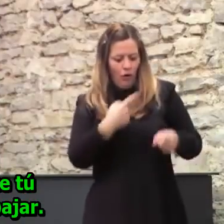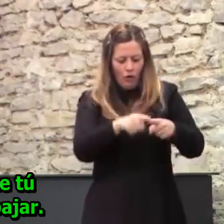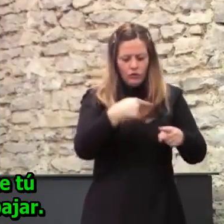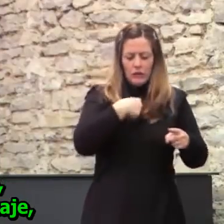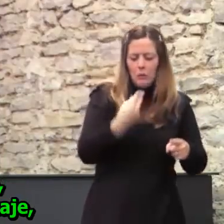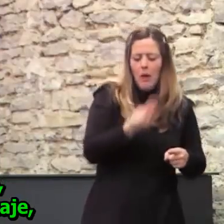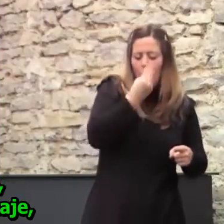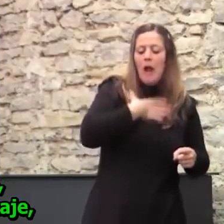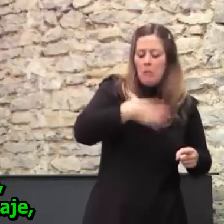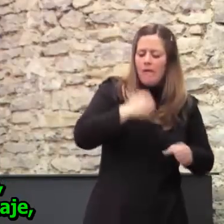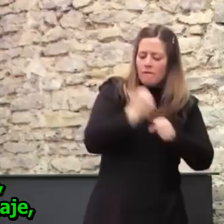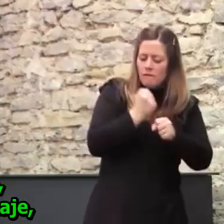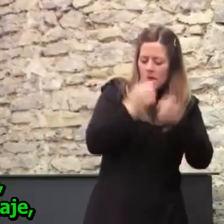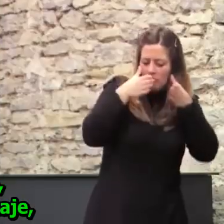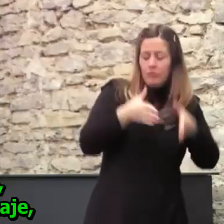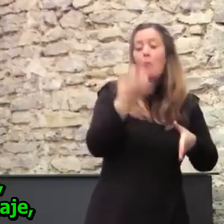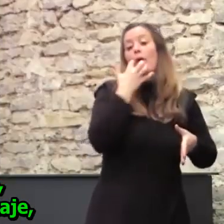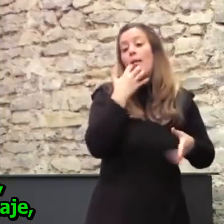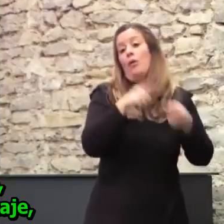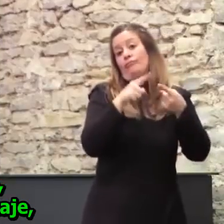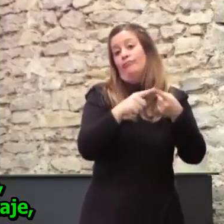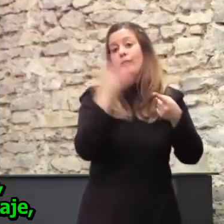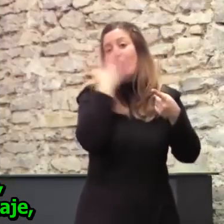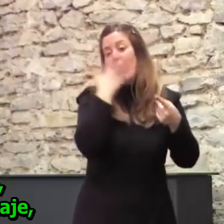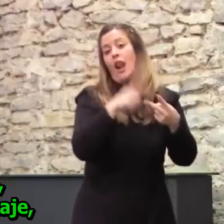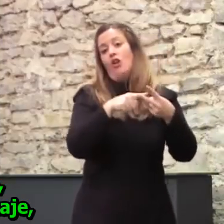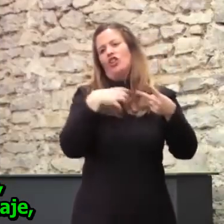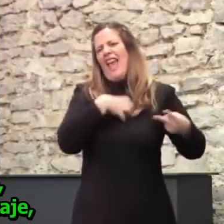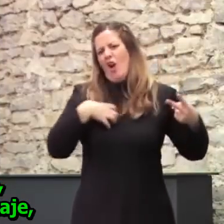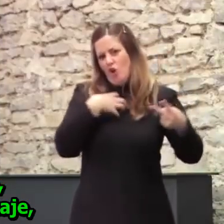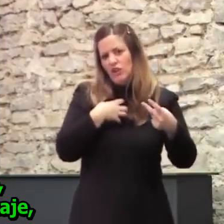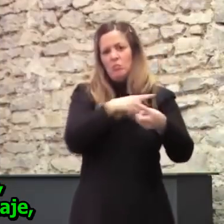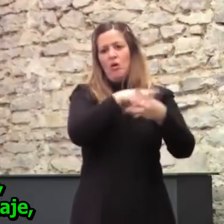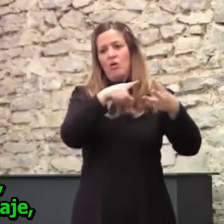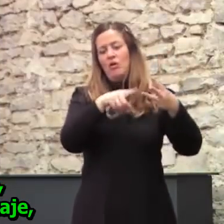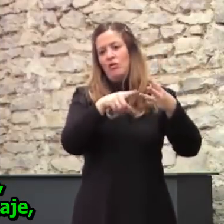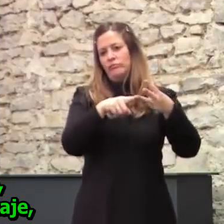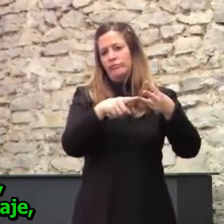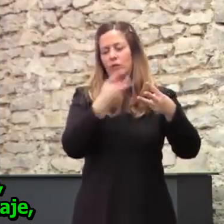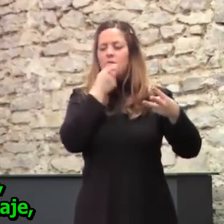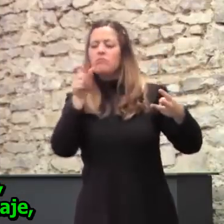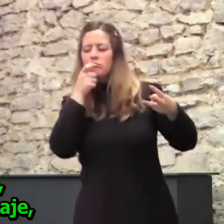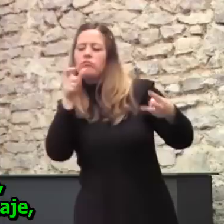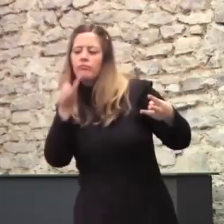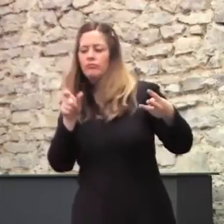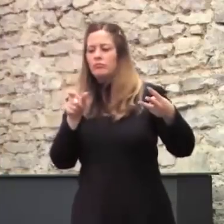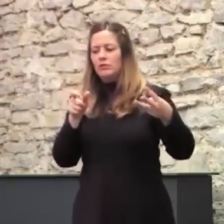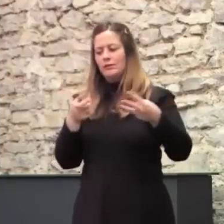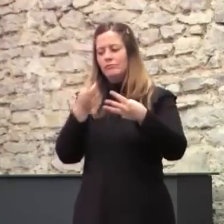puedes trabajar. Por ejemplo, los celos, el egoísmo, la tendencia a las amenazas, el